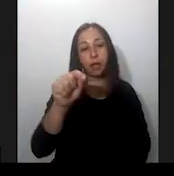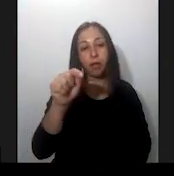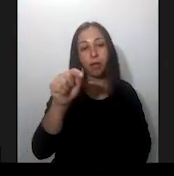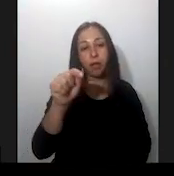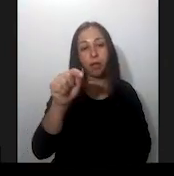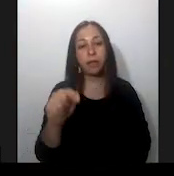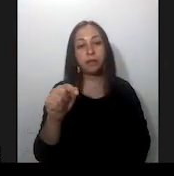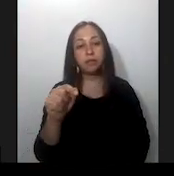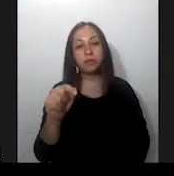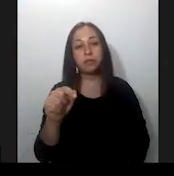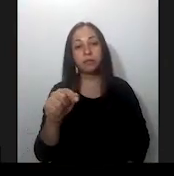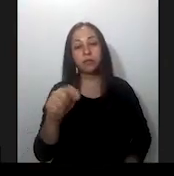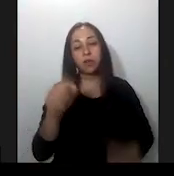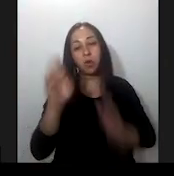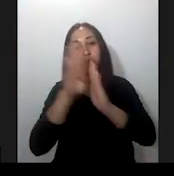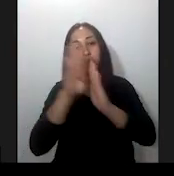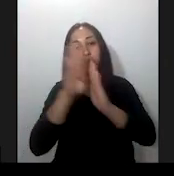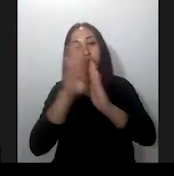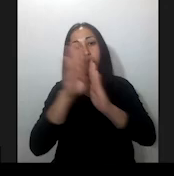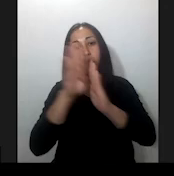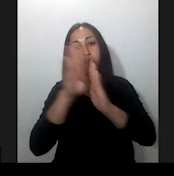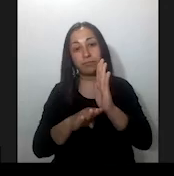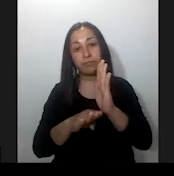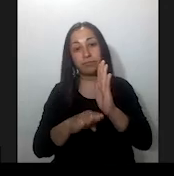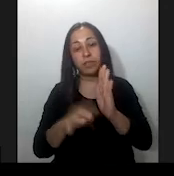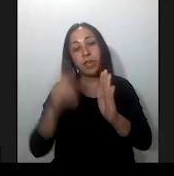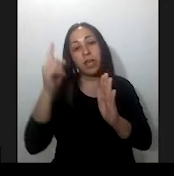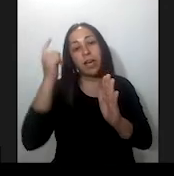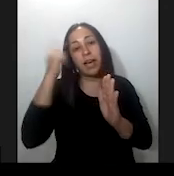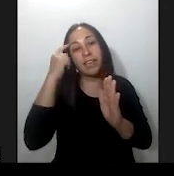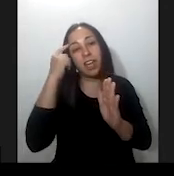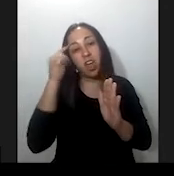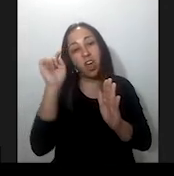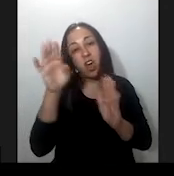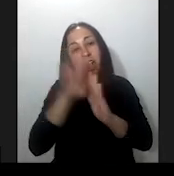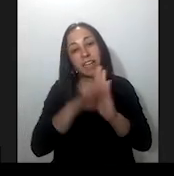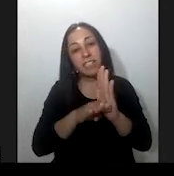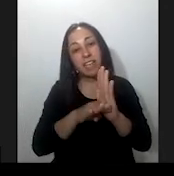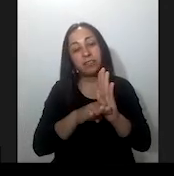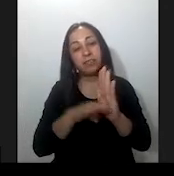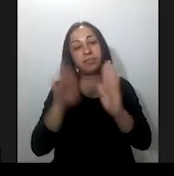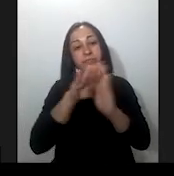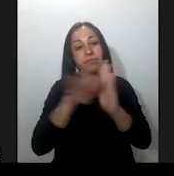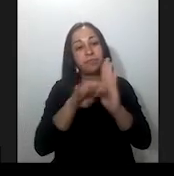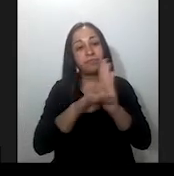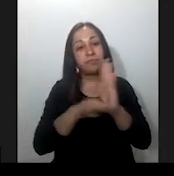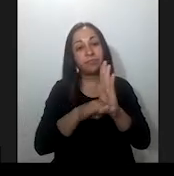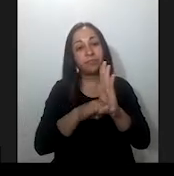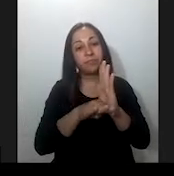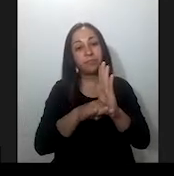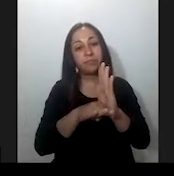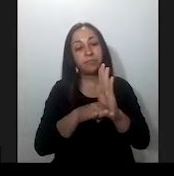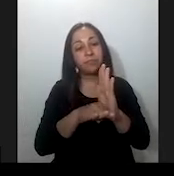Y acá, bueno, vamos a decirle que quiero que sea una lista, ¿no? El criterio de validación va a ser una